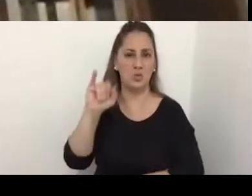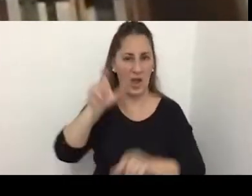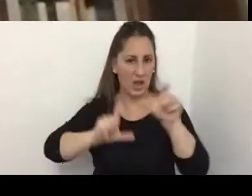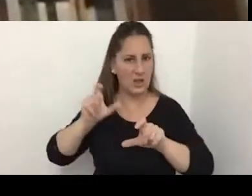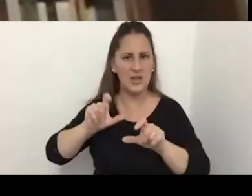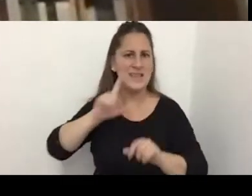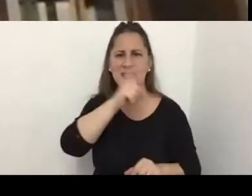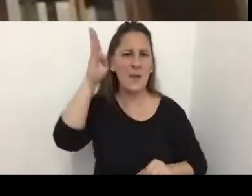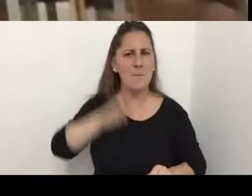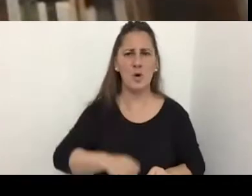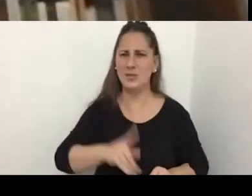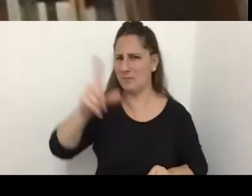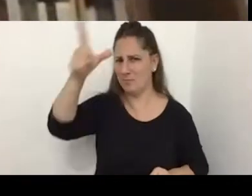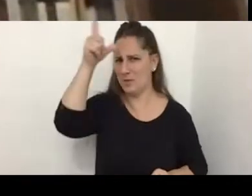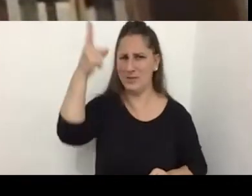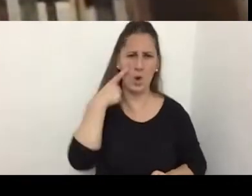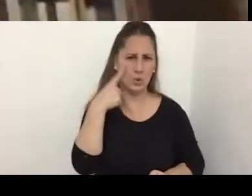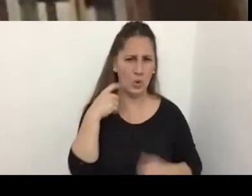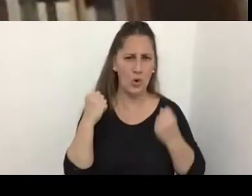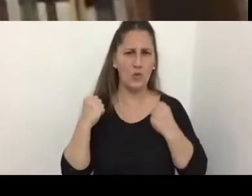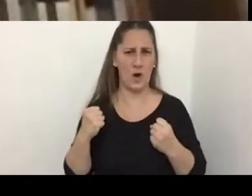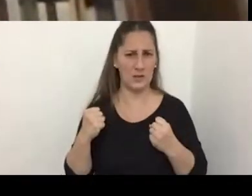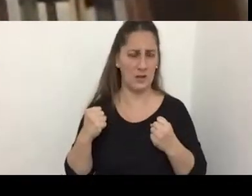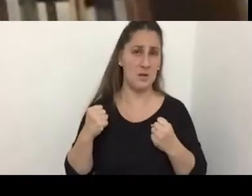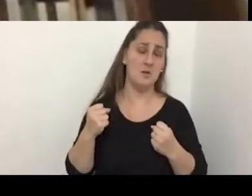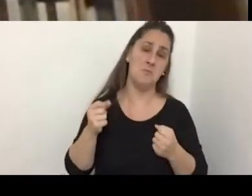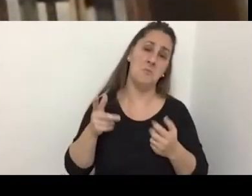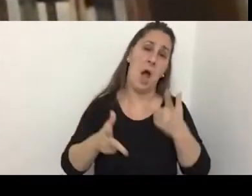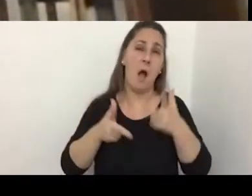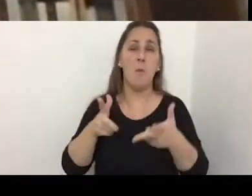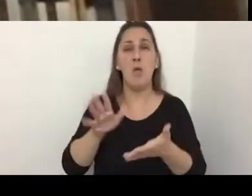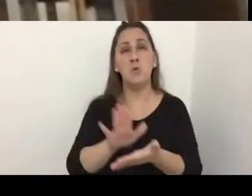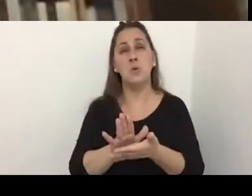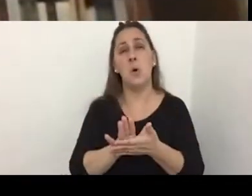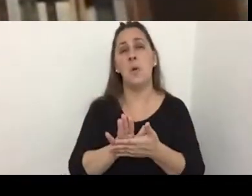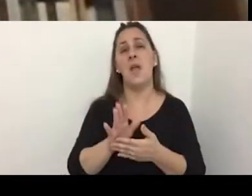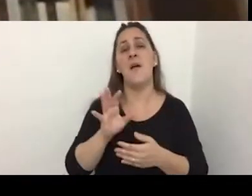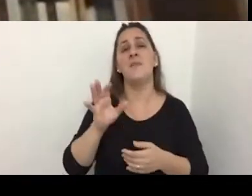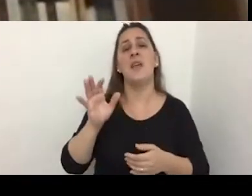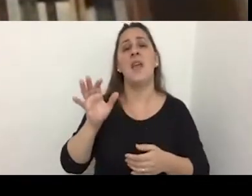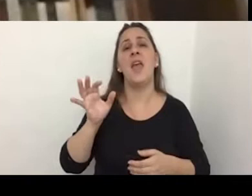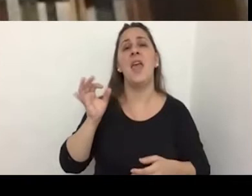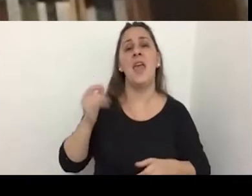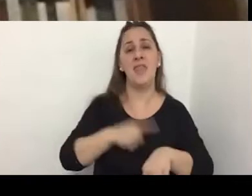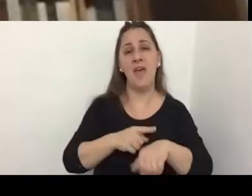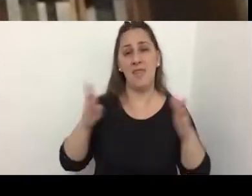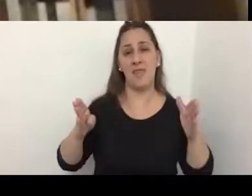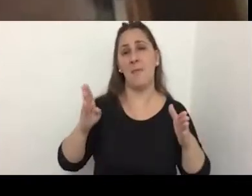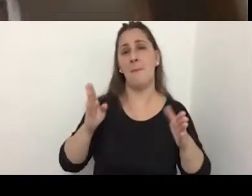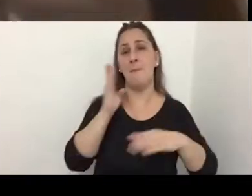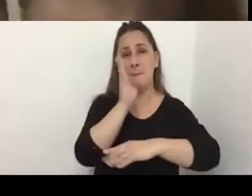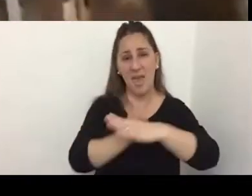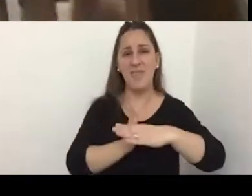policíaco. Y estoy hablando de la edad media y de la edad moderna. Entonces,